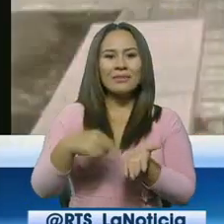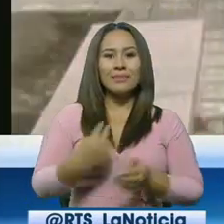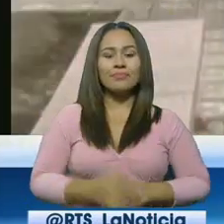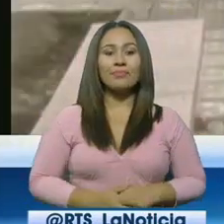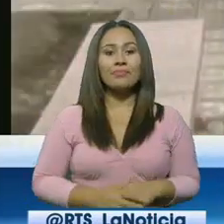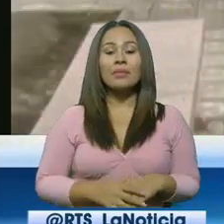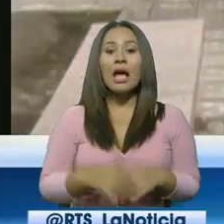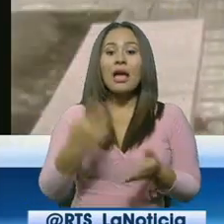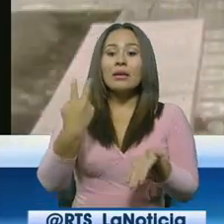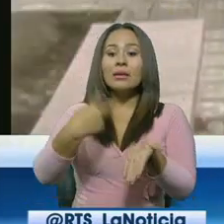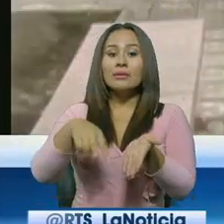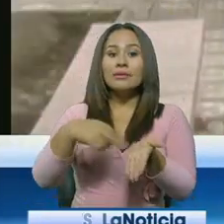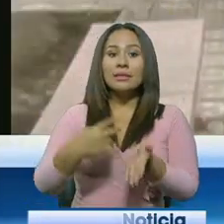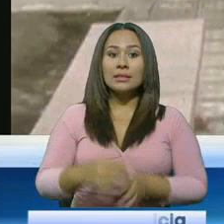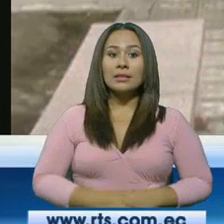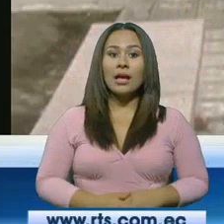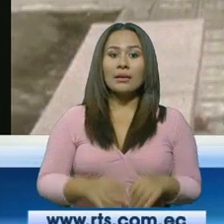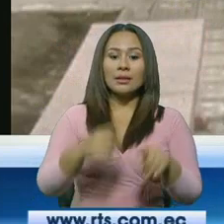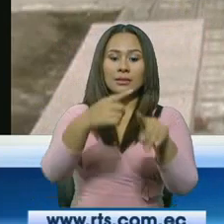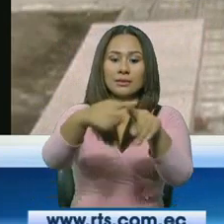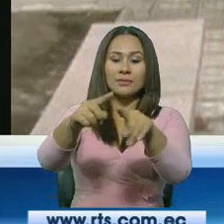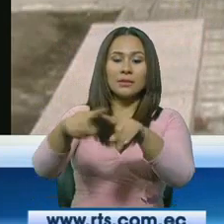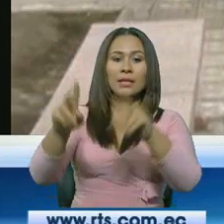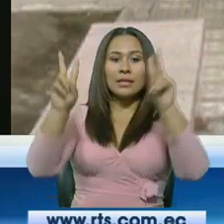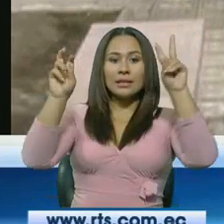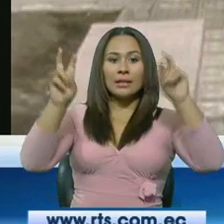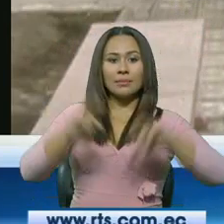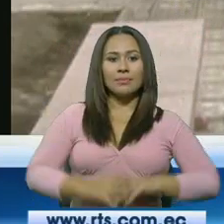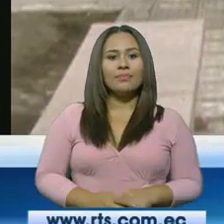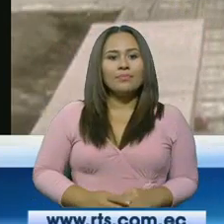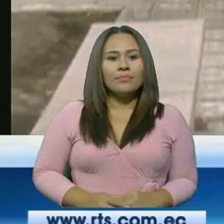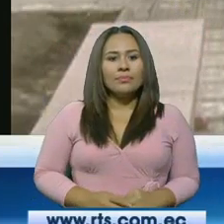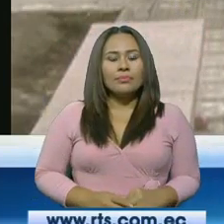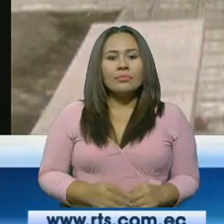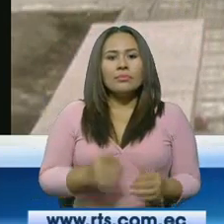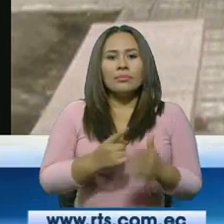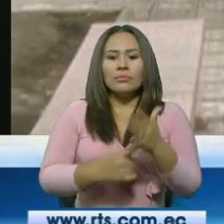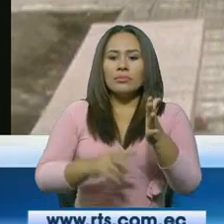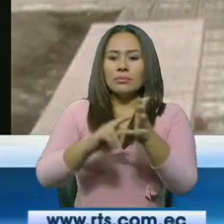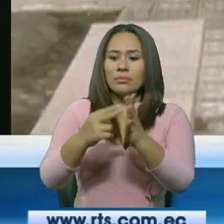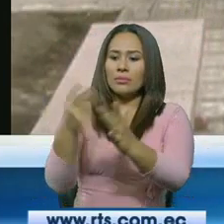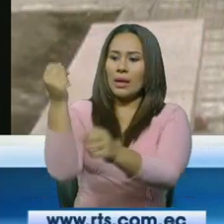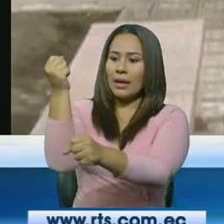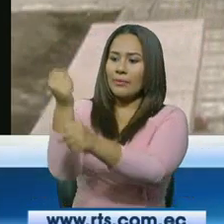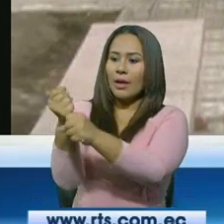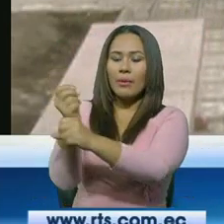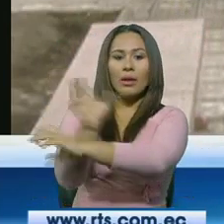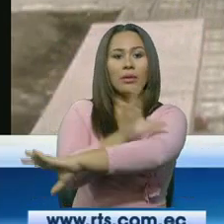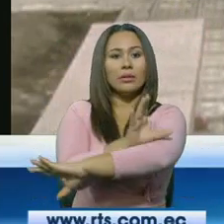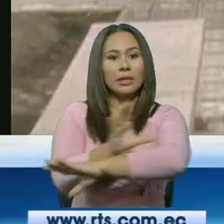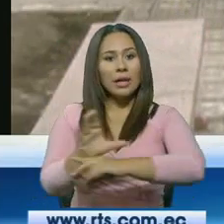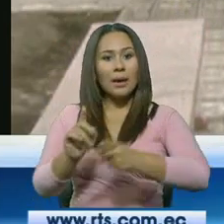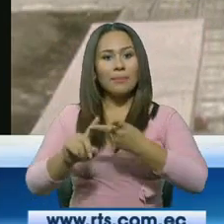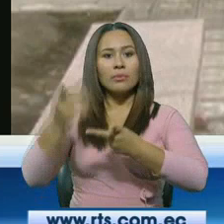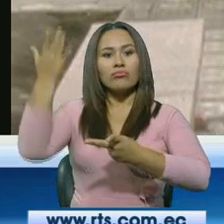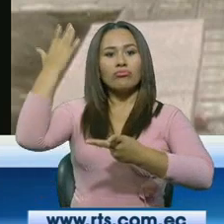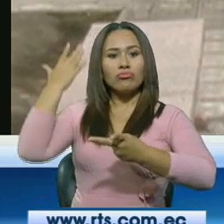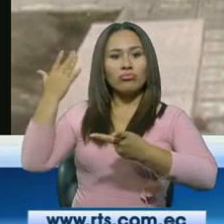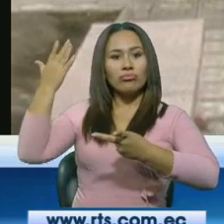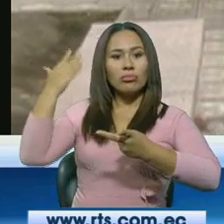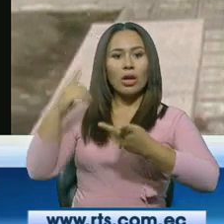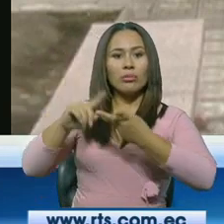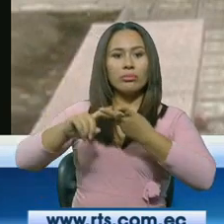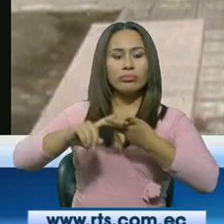Las festividades están relacionadas con diferentes aspectos, ahí se conjuga la parte productiva, la parte cultural, la parte histórica. ¿Cómo se